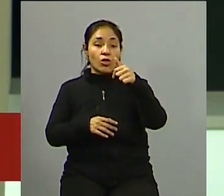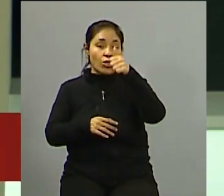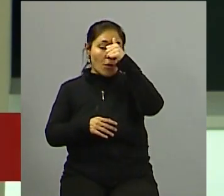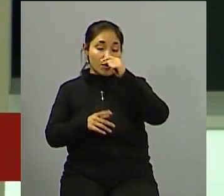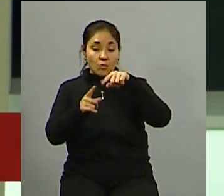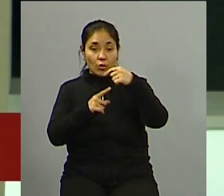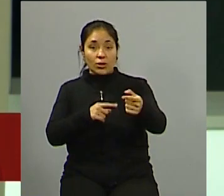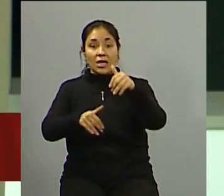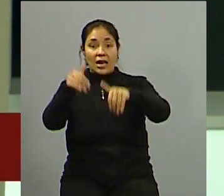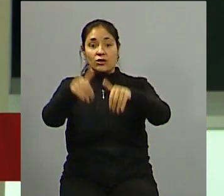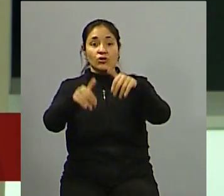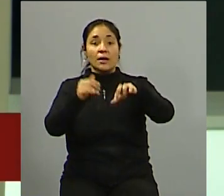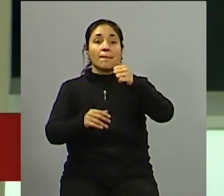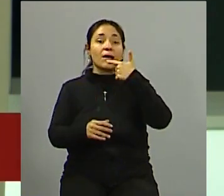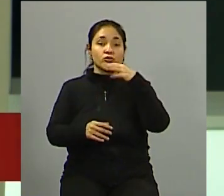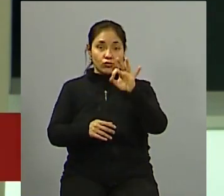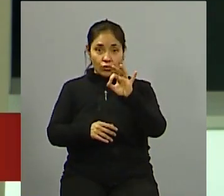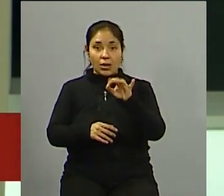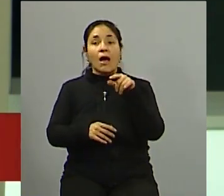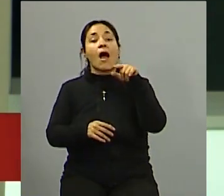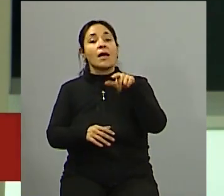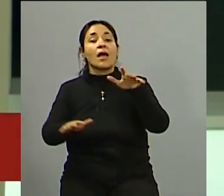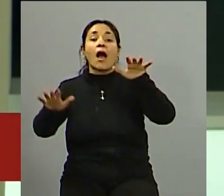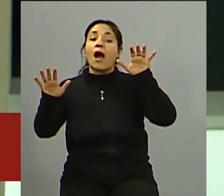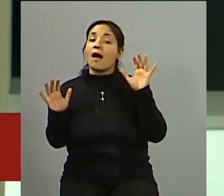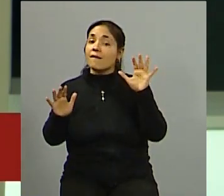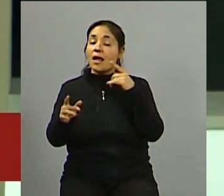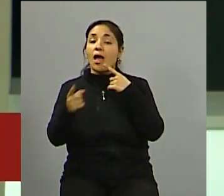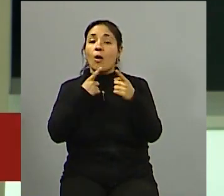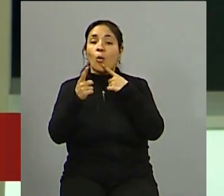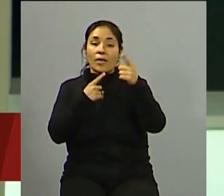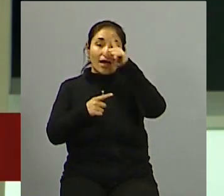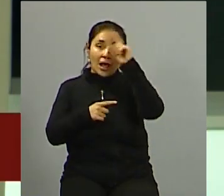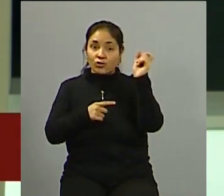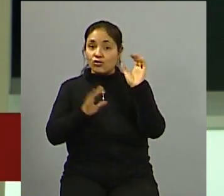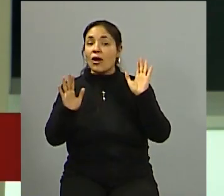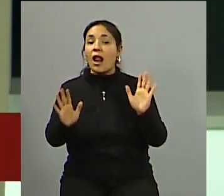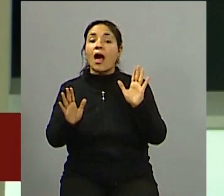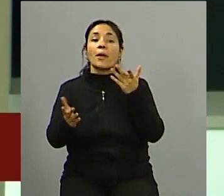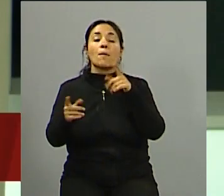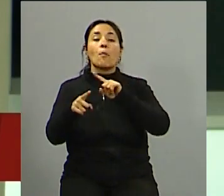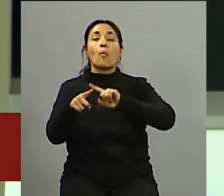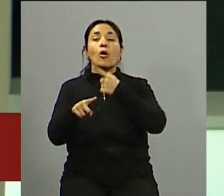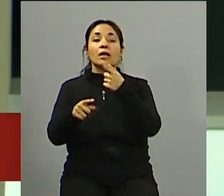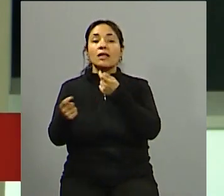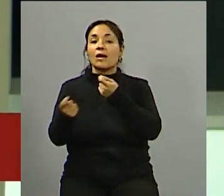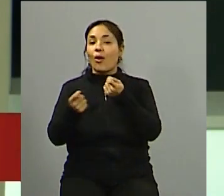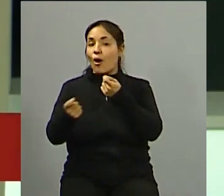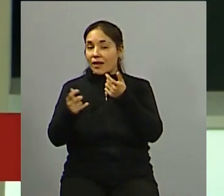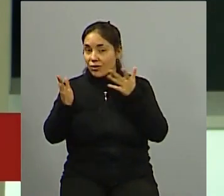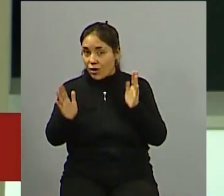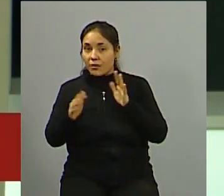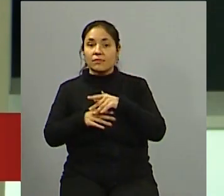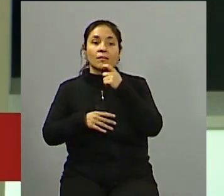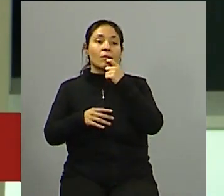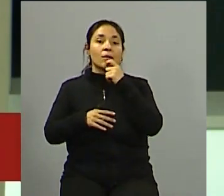las elecciones, las PASO, que ahí vamos a ver con esta gran encuesta nacional cómo está el escenario político y dependiendo quién se